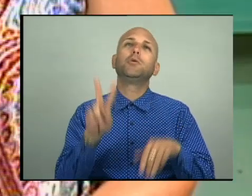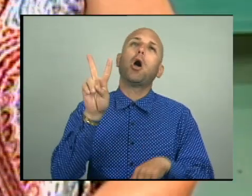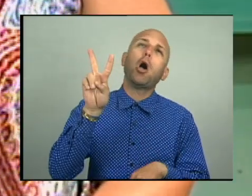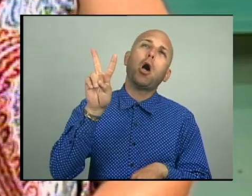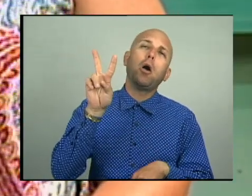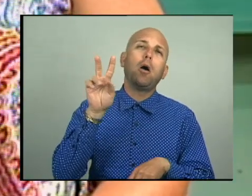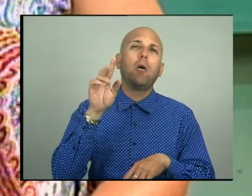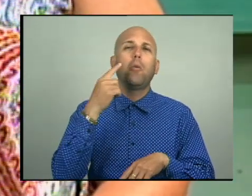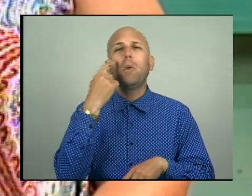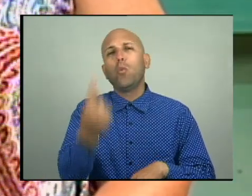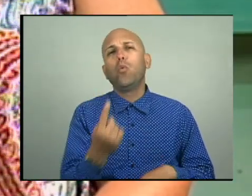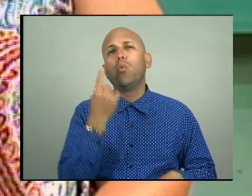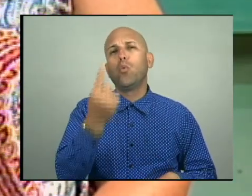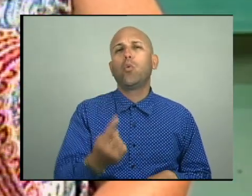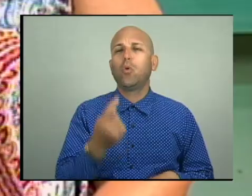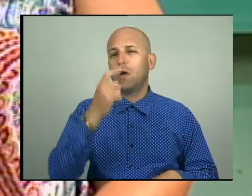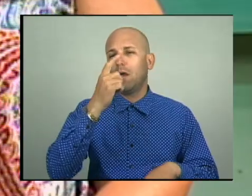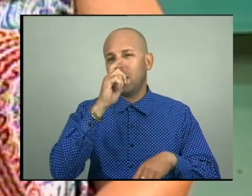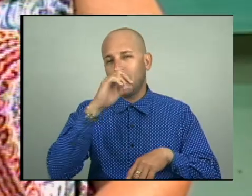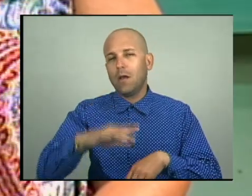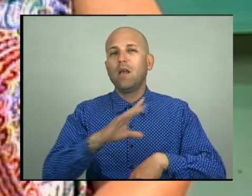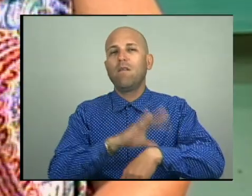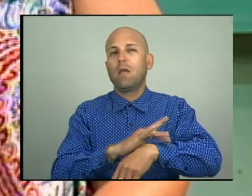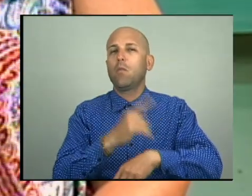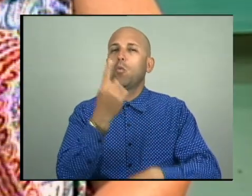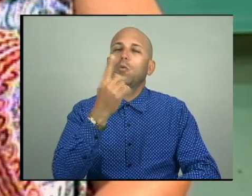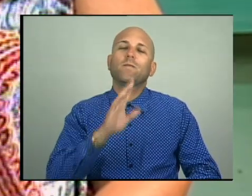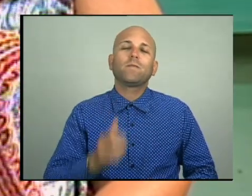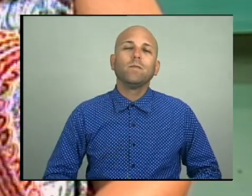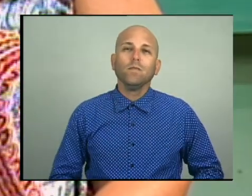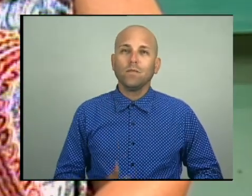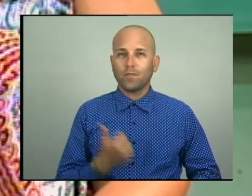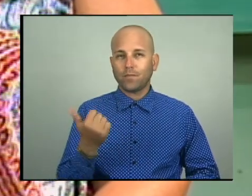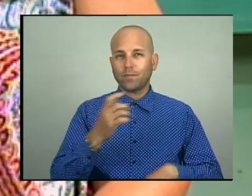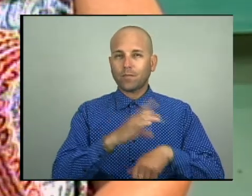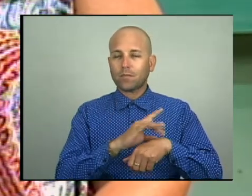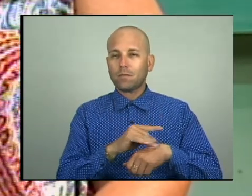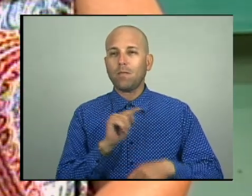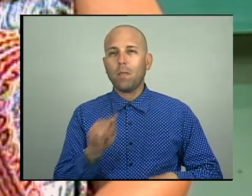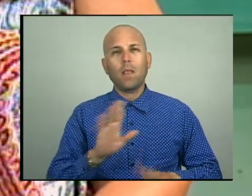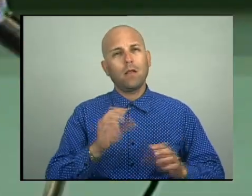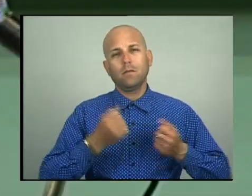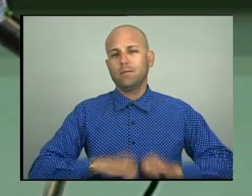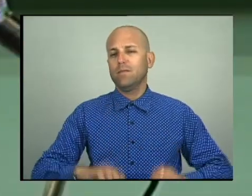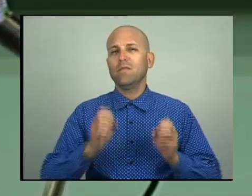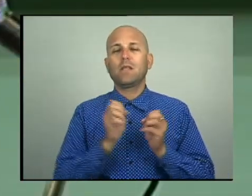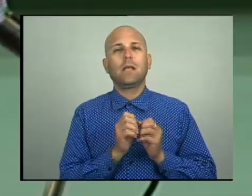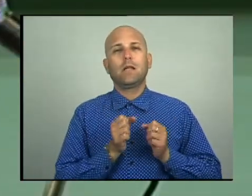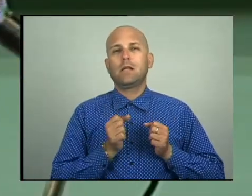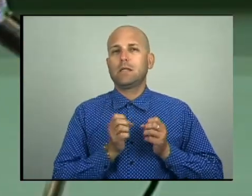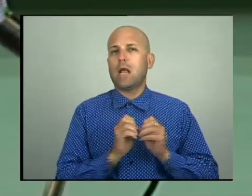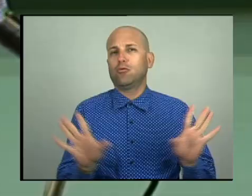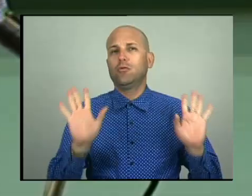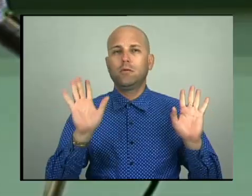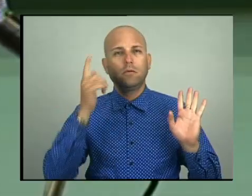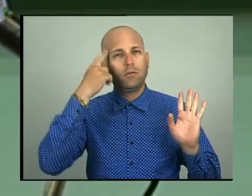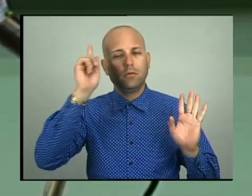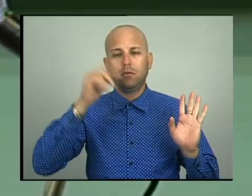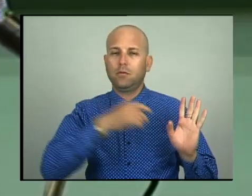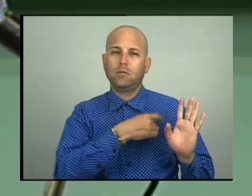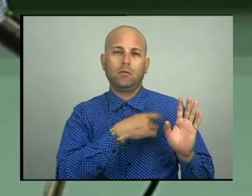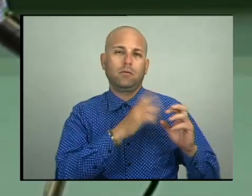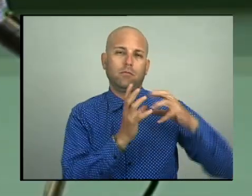son las causas de la tetralogía de Fallot? A ver, la tetralogía de Fallot es una enfermedad congénita, o sea, como lo dice el nombre, es una cardiopatía